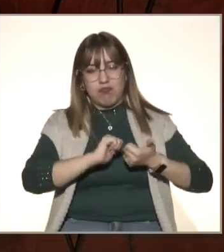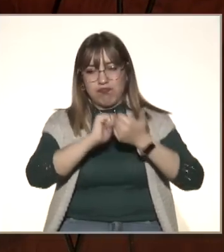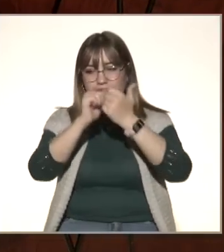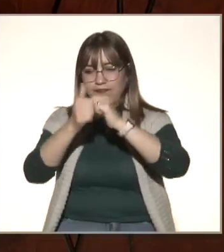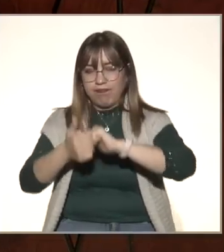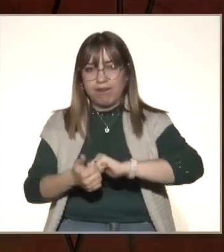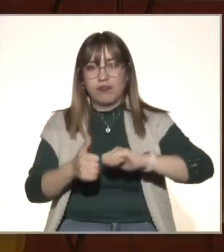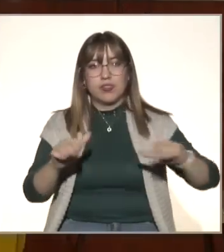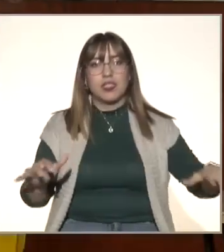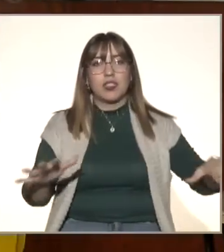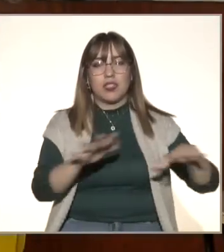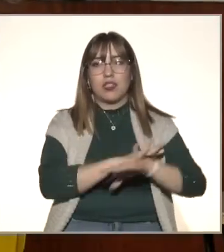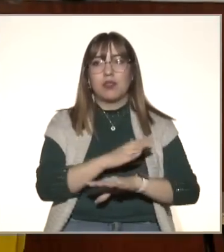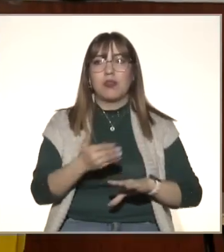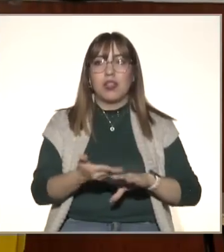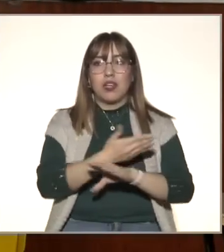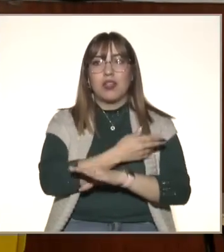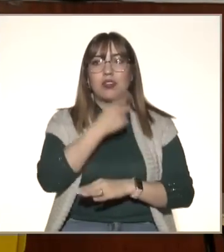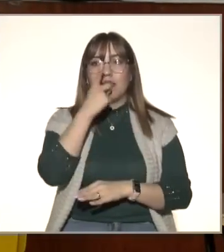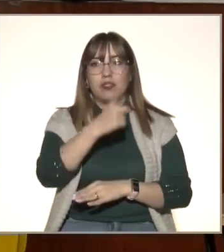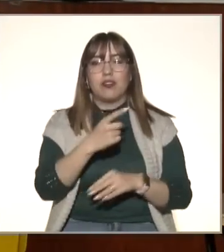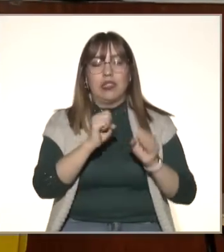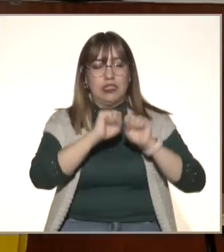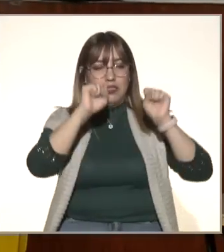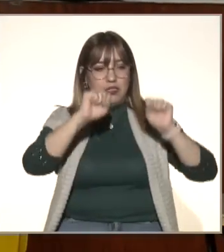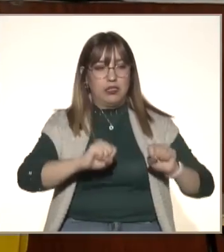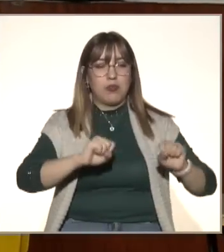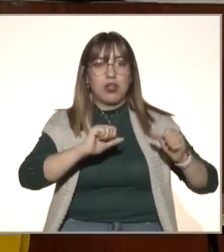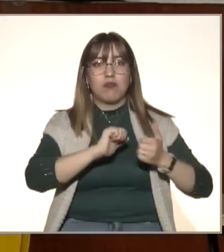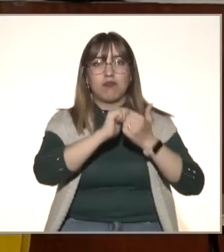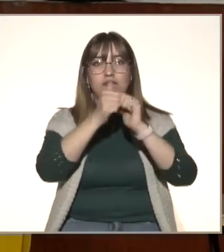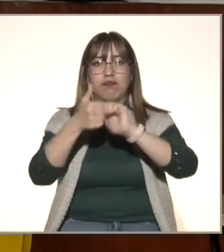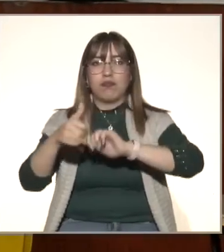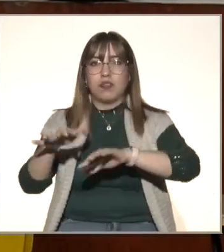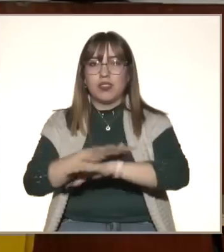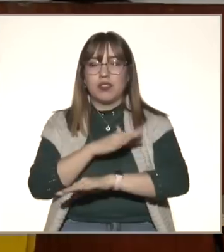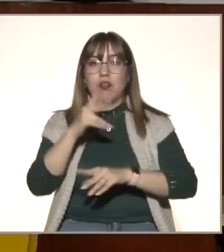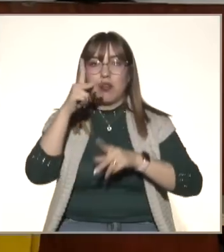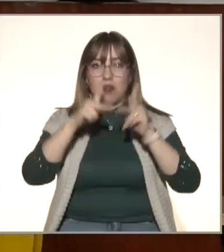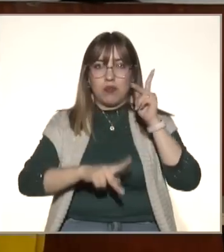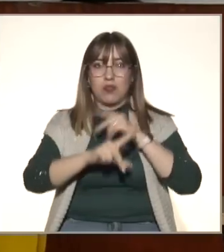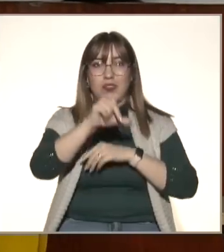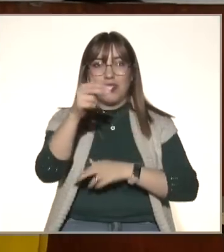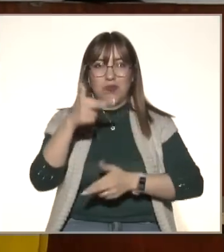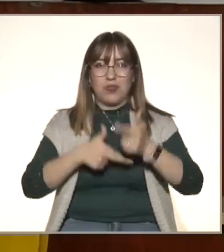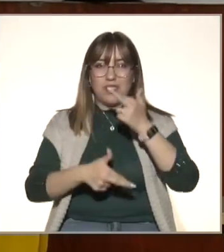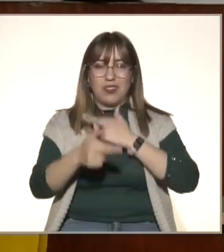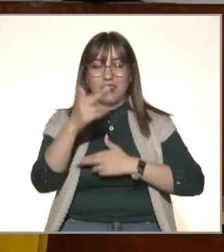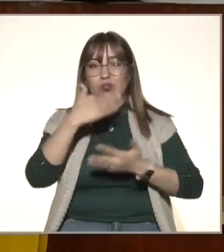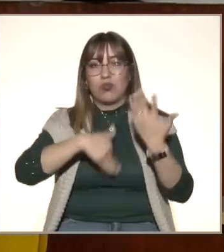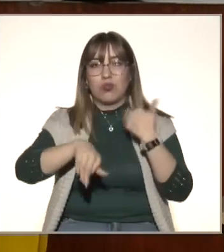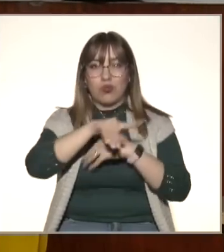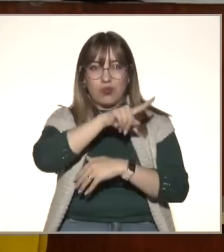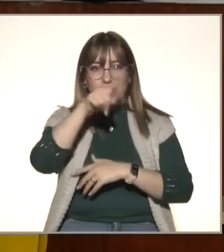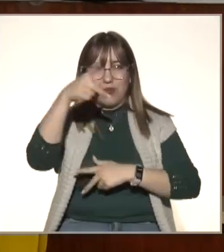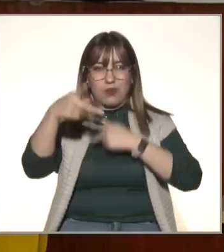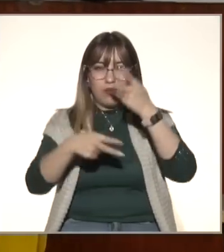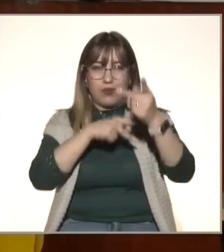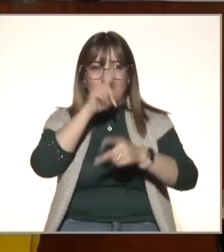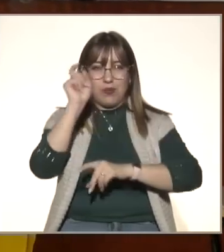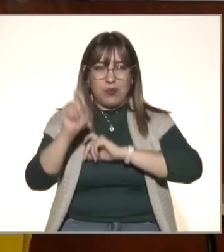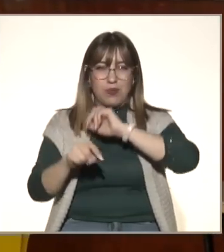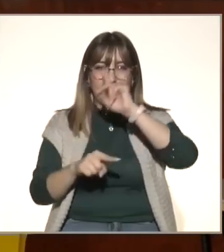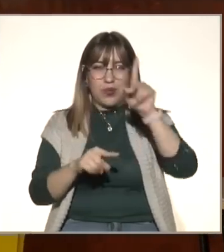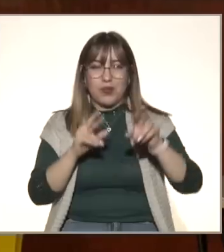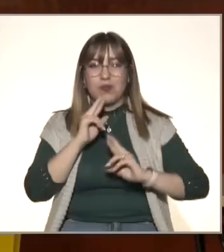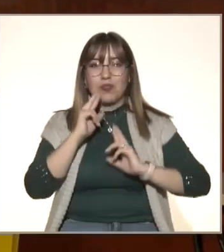final de cuentas, lo hemos dicho aquí, es un sistema vivo que cambia. Vamos a ir a una pausa, pero regresando le vamos a dar respuesta a todas las preguntas que Rose nos ha leído.